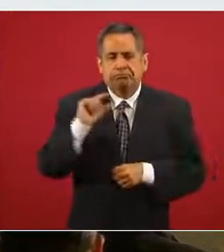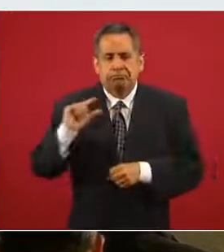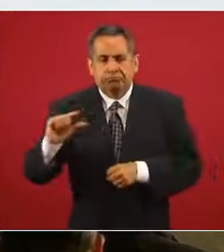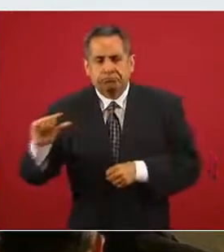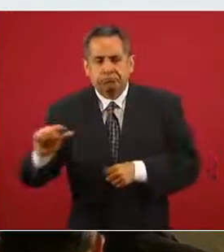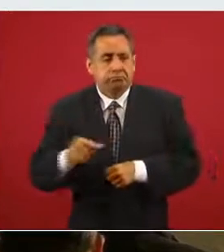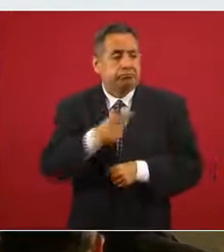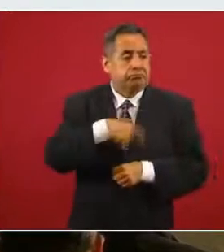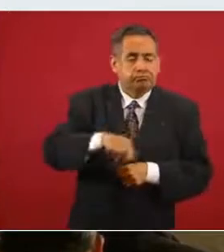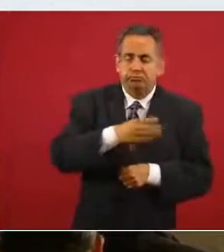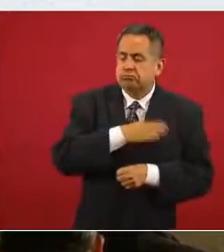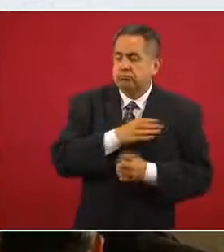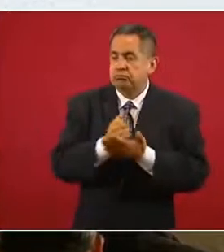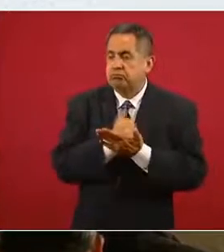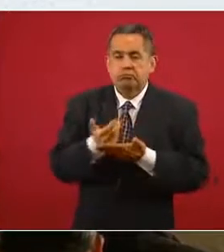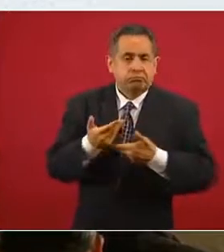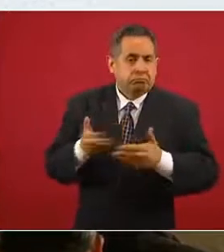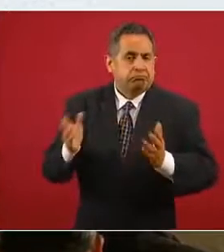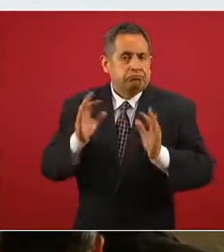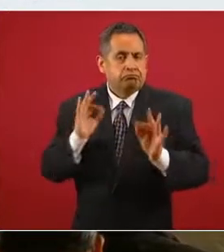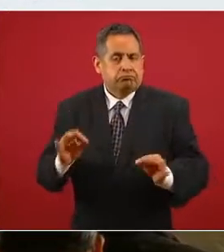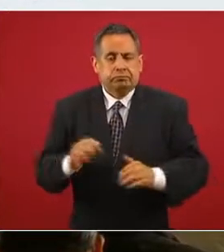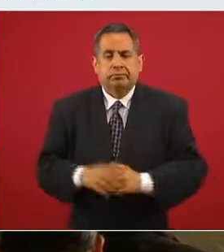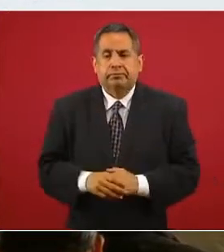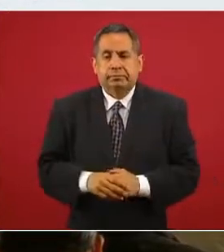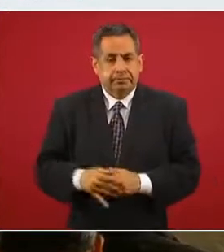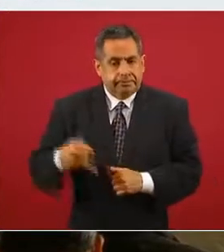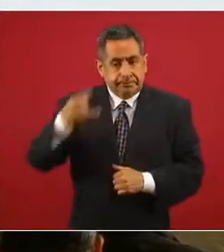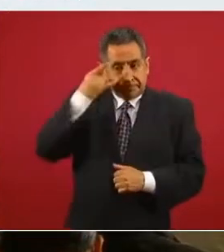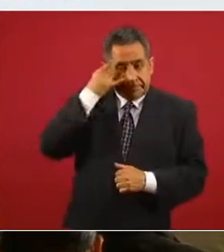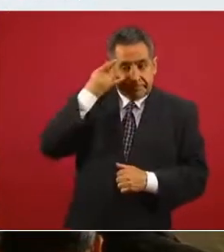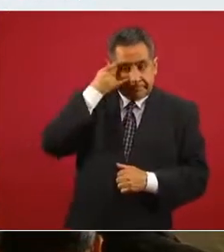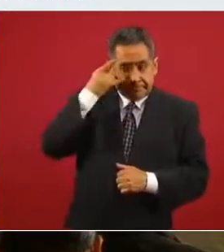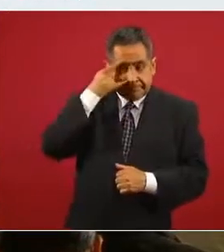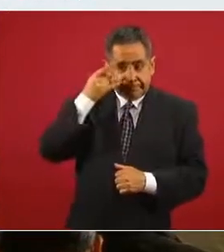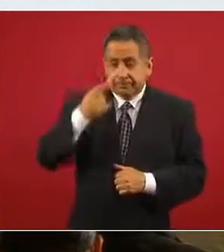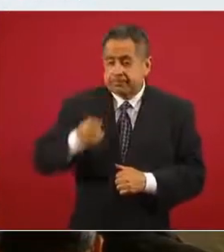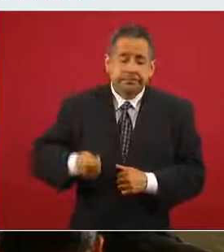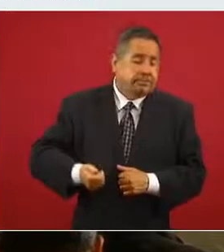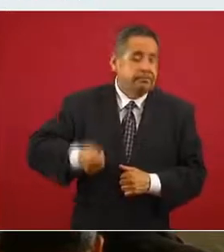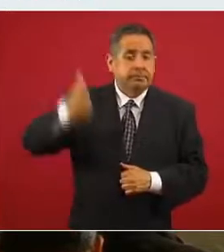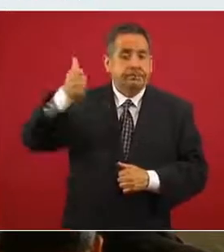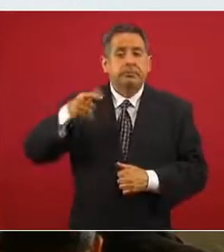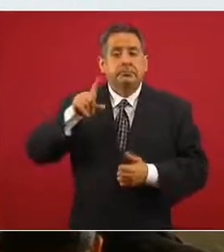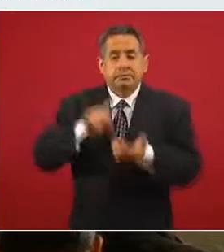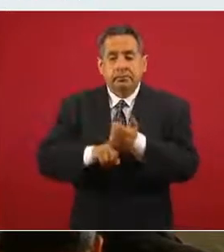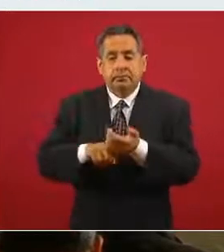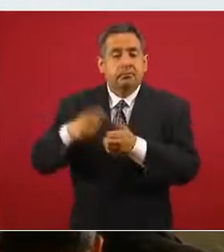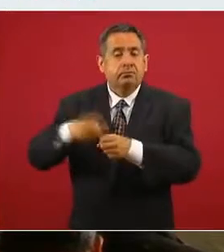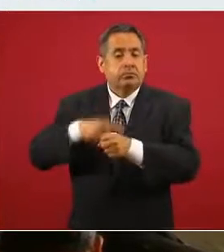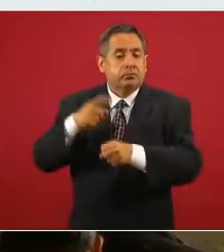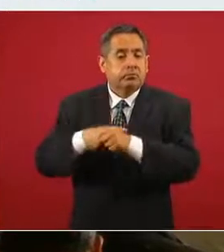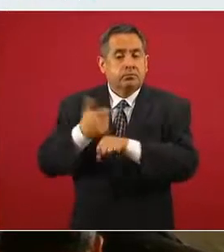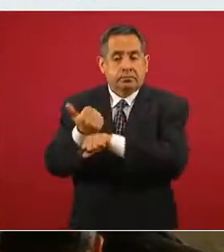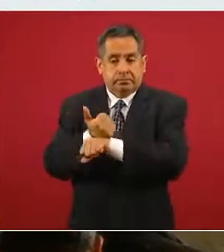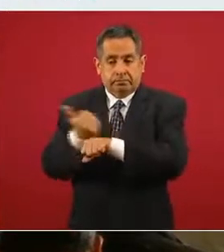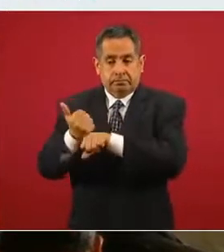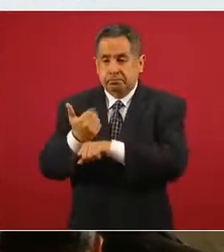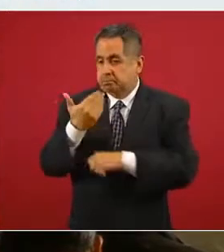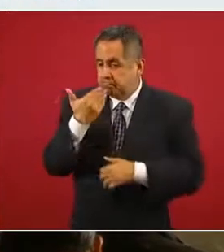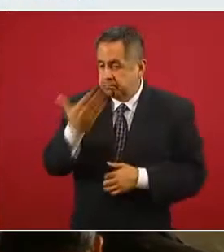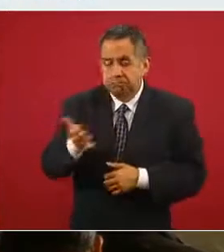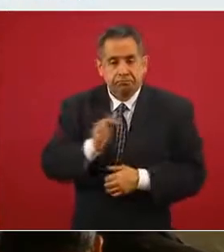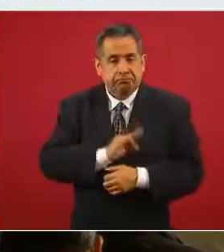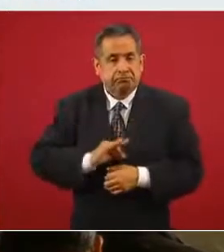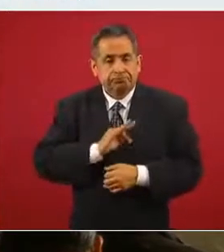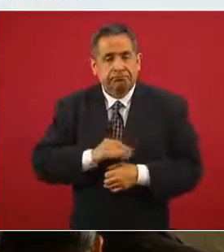dan de alta. La siguiente. Campeche fue el primer estado que pasó al color amarillo y aprovecho para felicitar al estado de Campeche, que